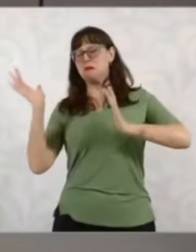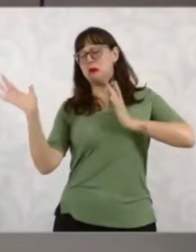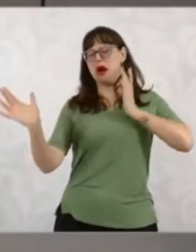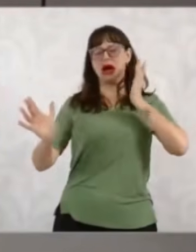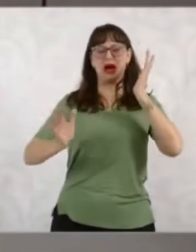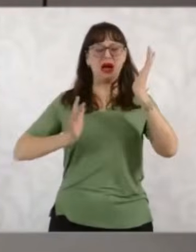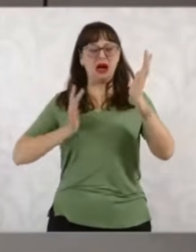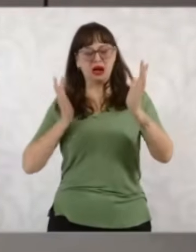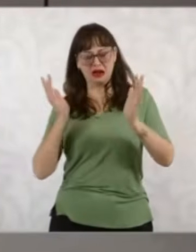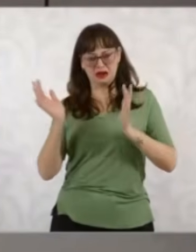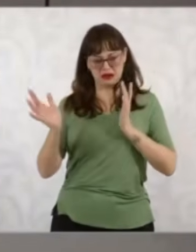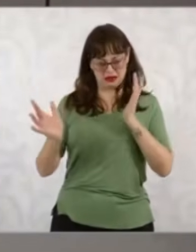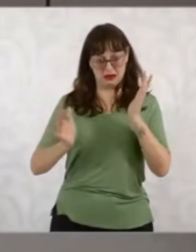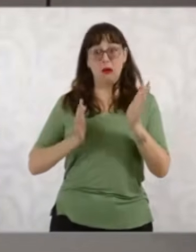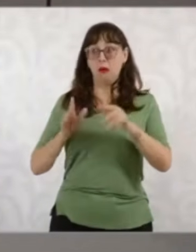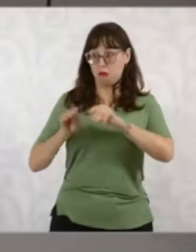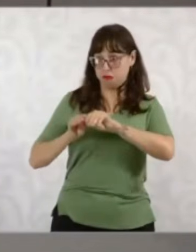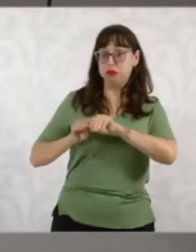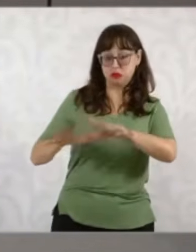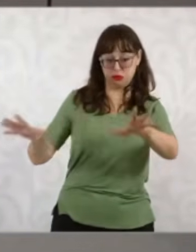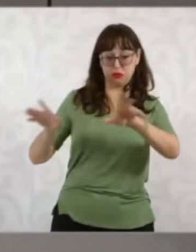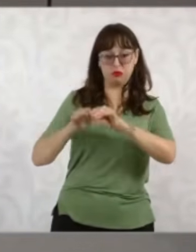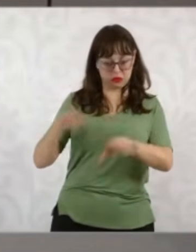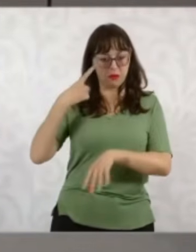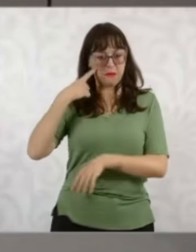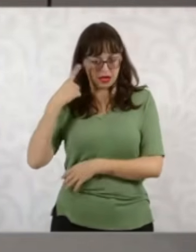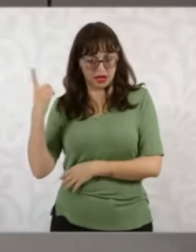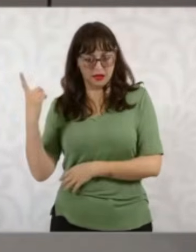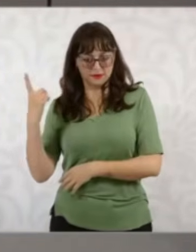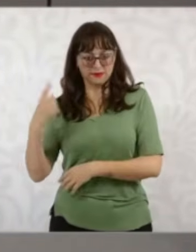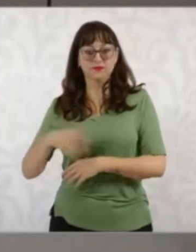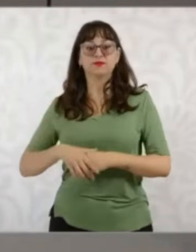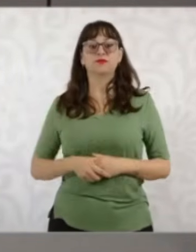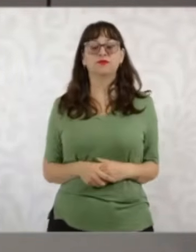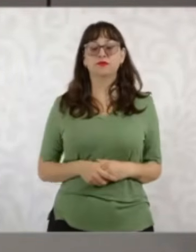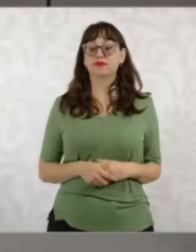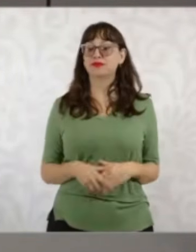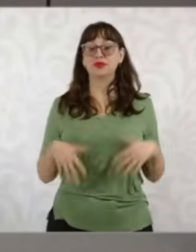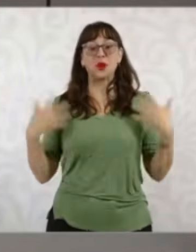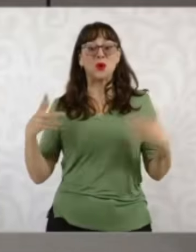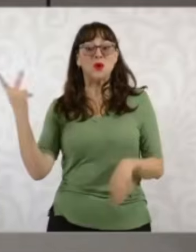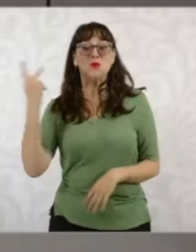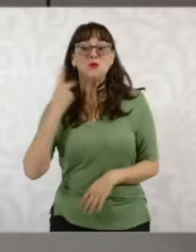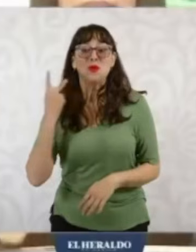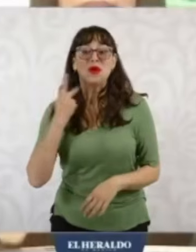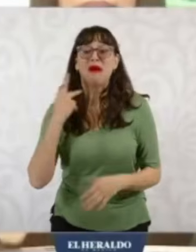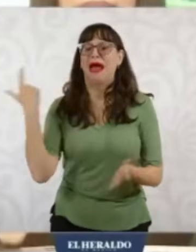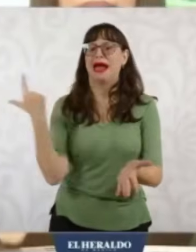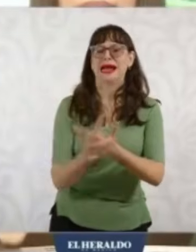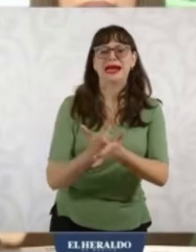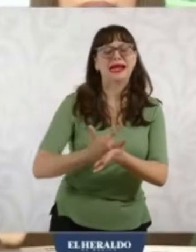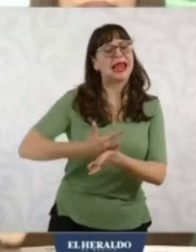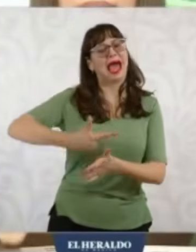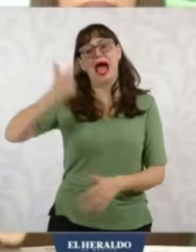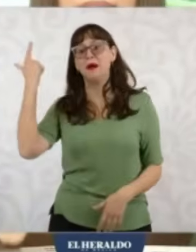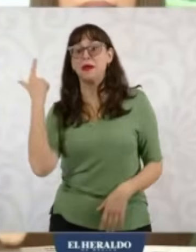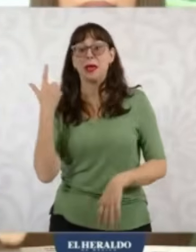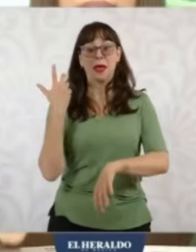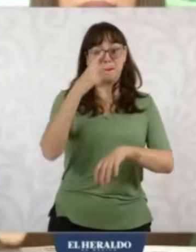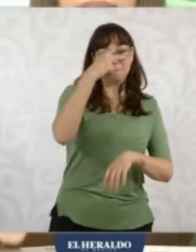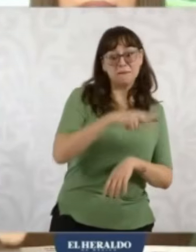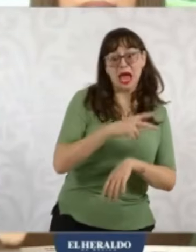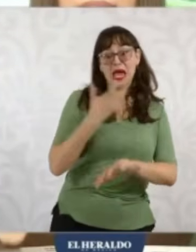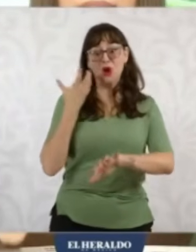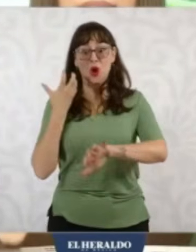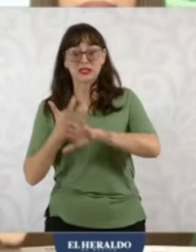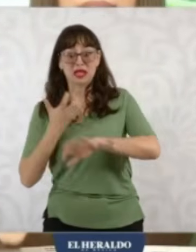narraban esta crisis. Adelante. Crisis política entre México y los Estados Unidos entró hoy